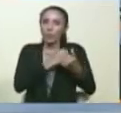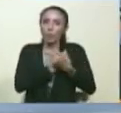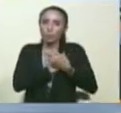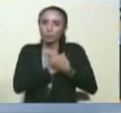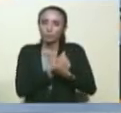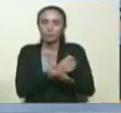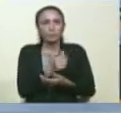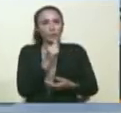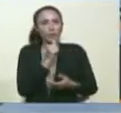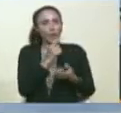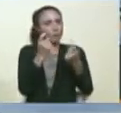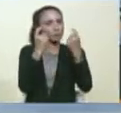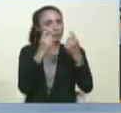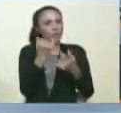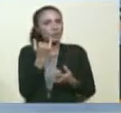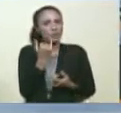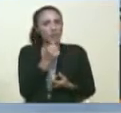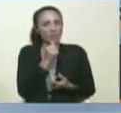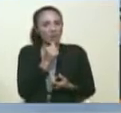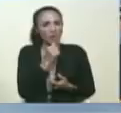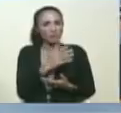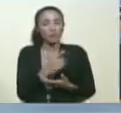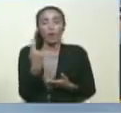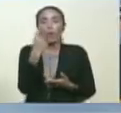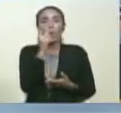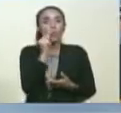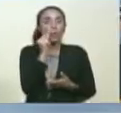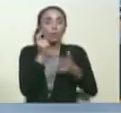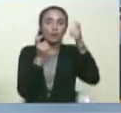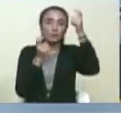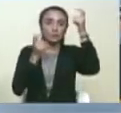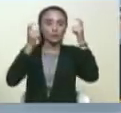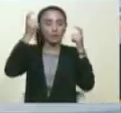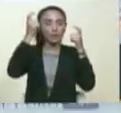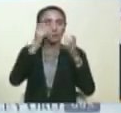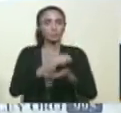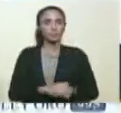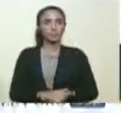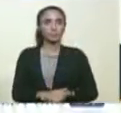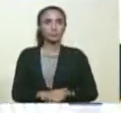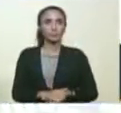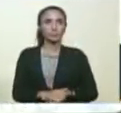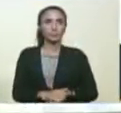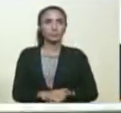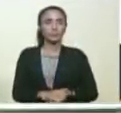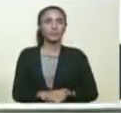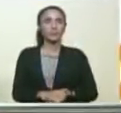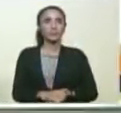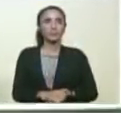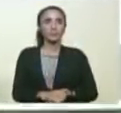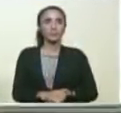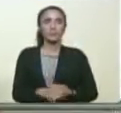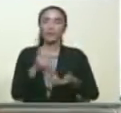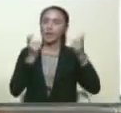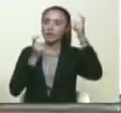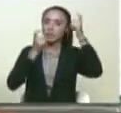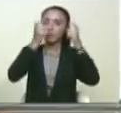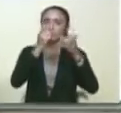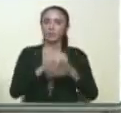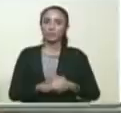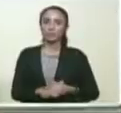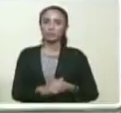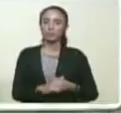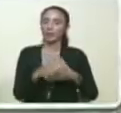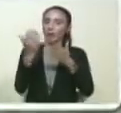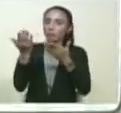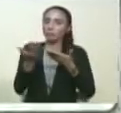lo sembró aquí? Un solo hombre que resucitó al Bolívar verdadero, Hugo Chávez Frías. Nos los trajo,